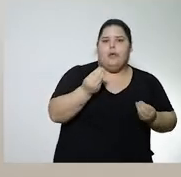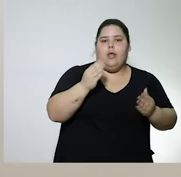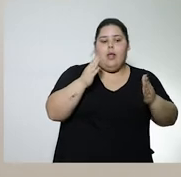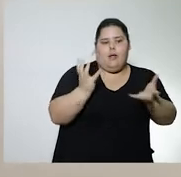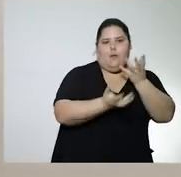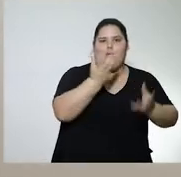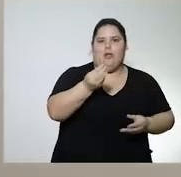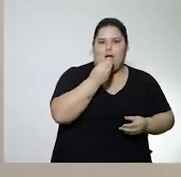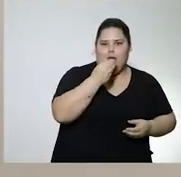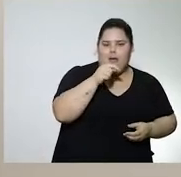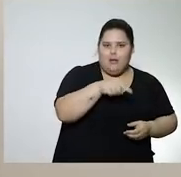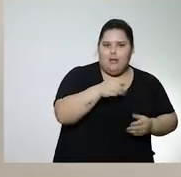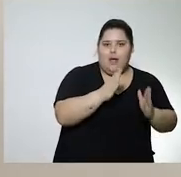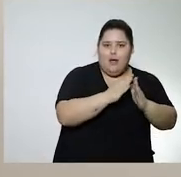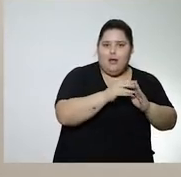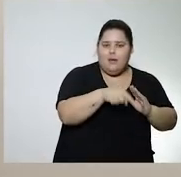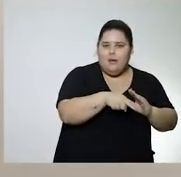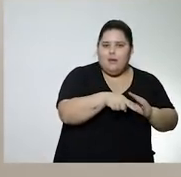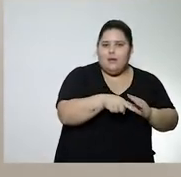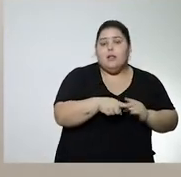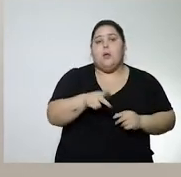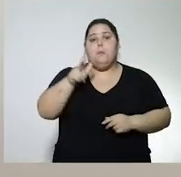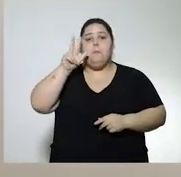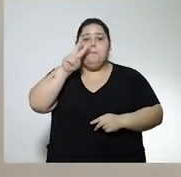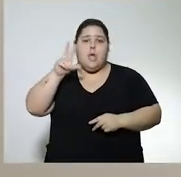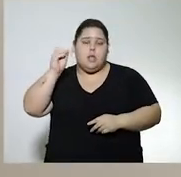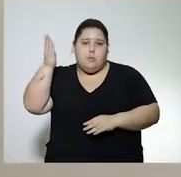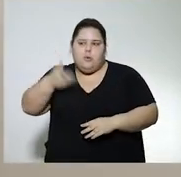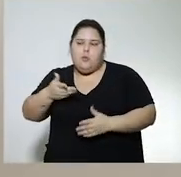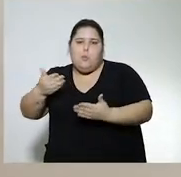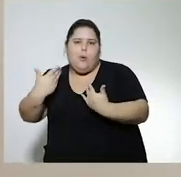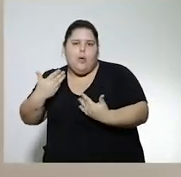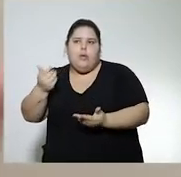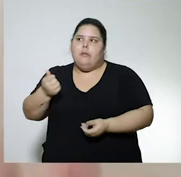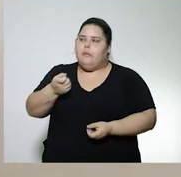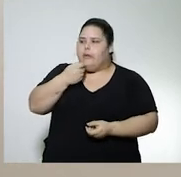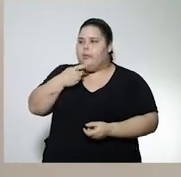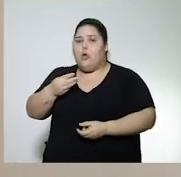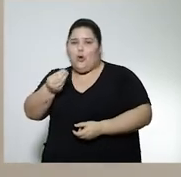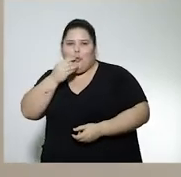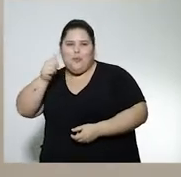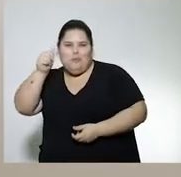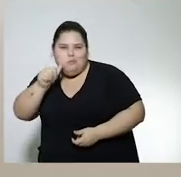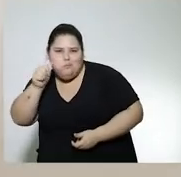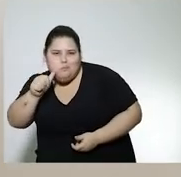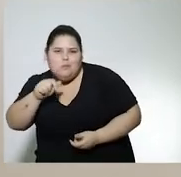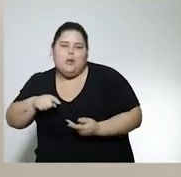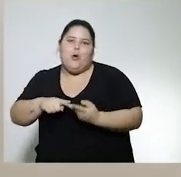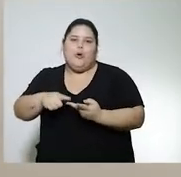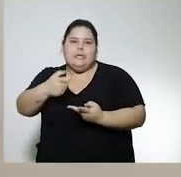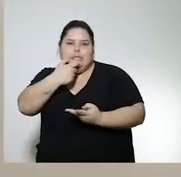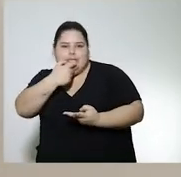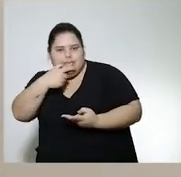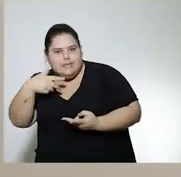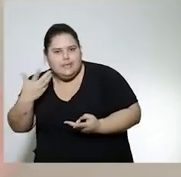caseros, entonces el 20% pueden perfectamente recurrir a una golosina, pueden hacer una